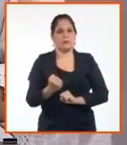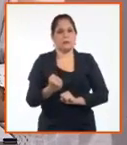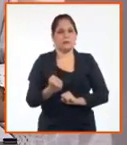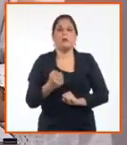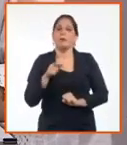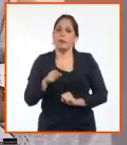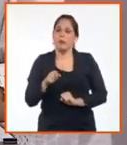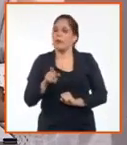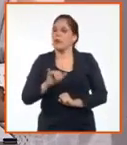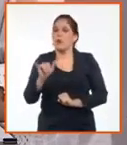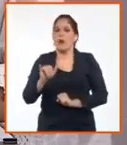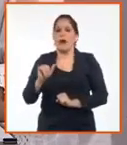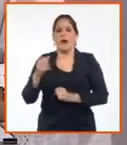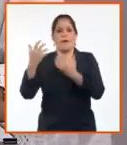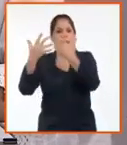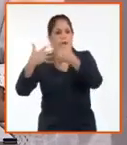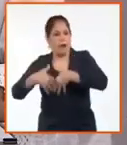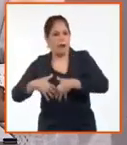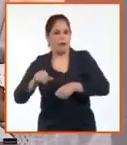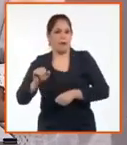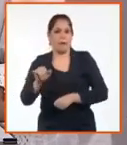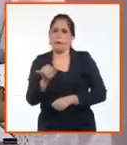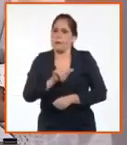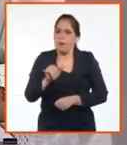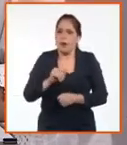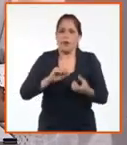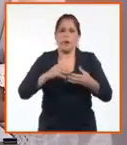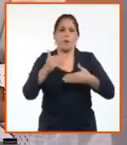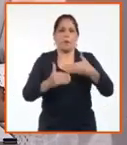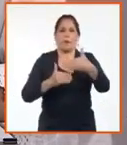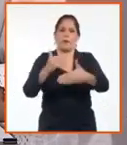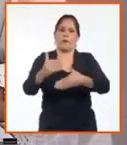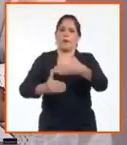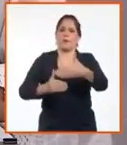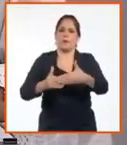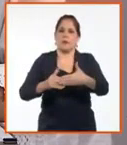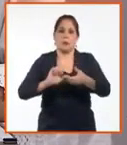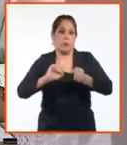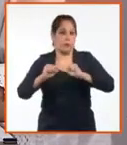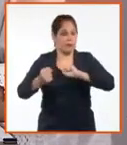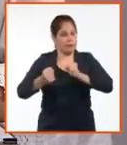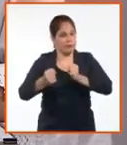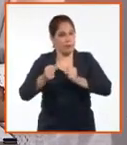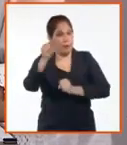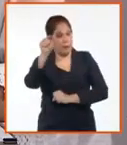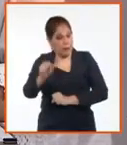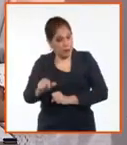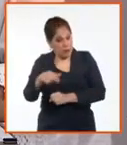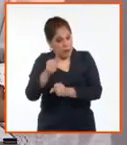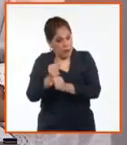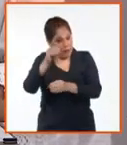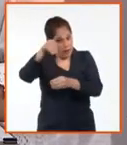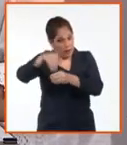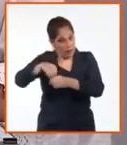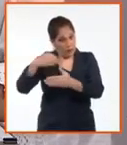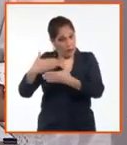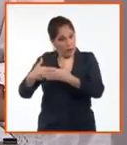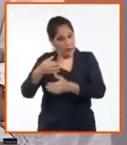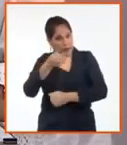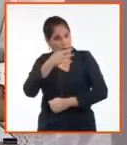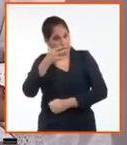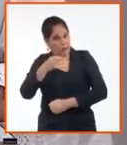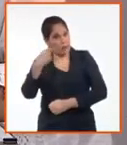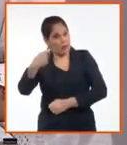instalaciones sus producciones sus procesos el capital humano es decir el personal que interviene en este tipo de producciones